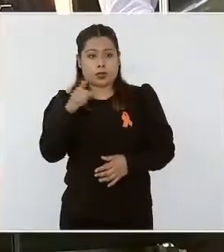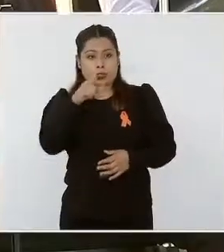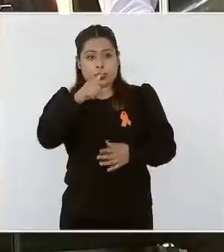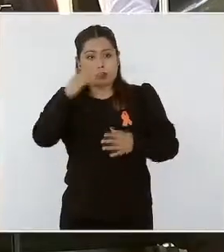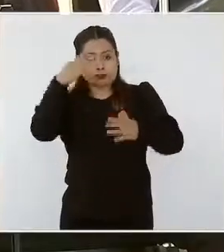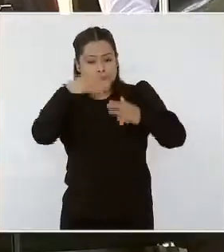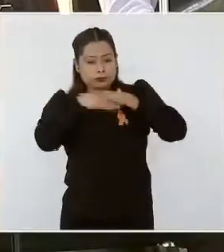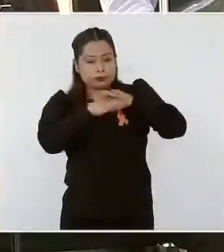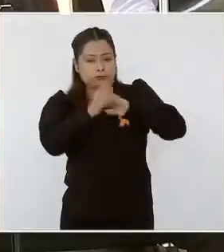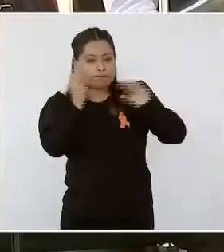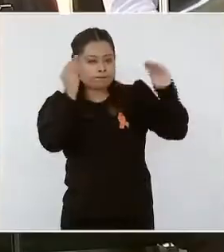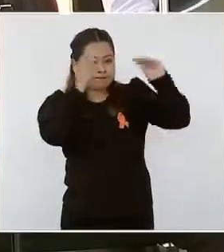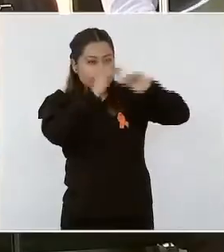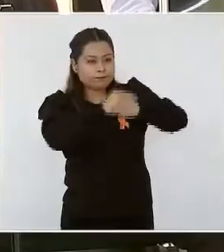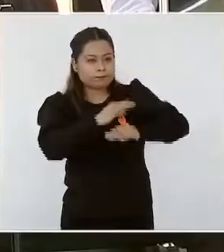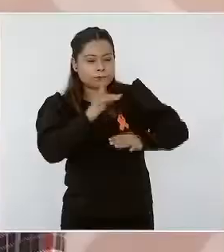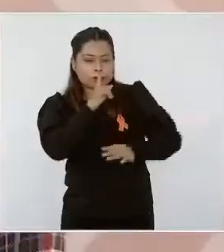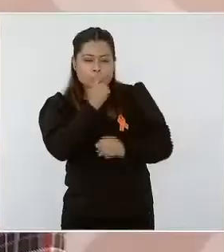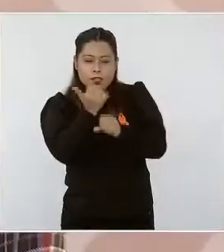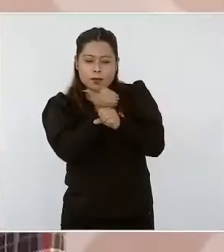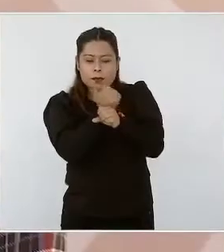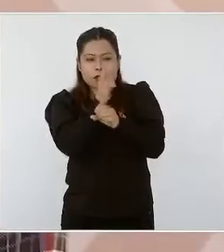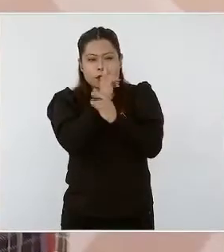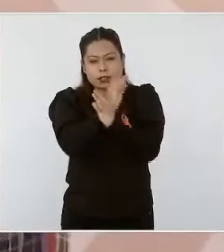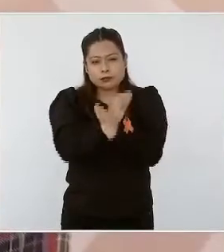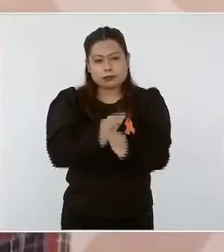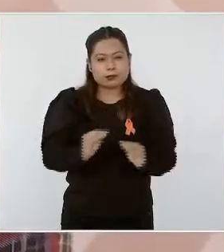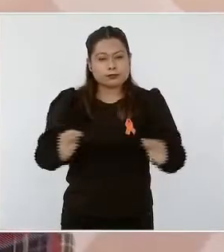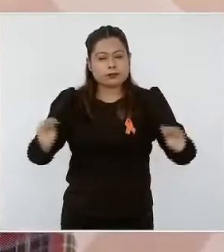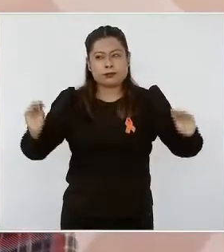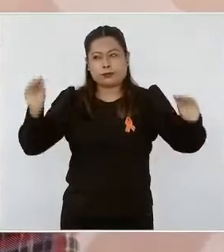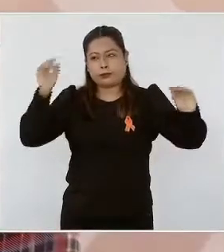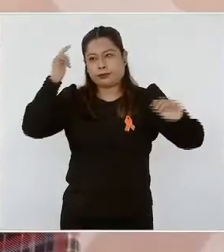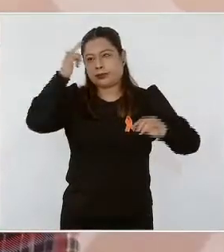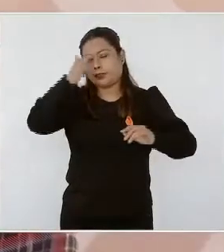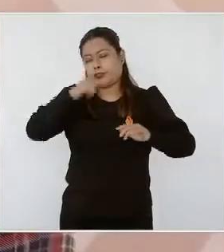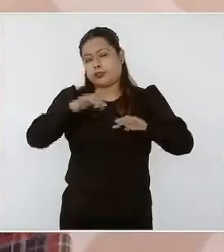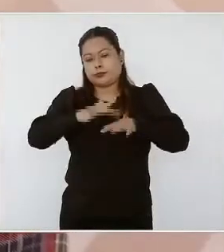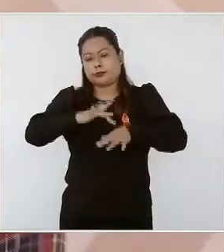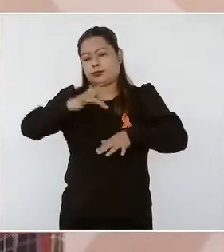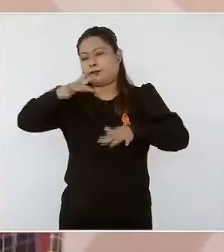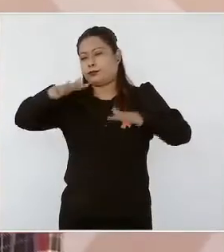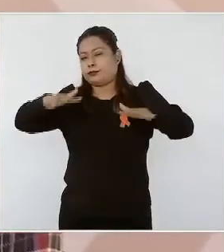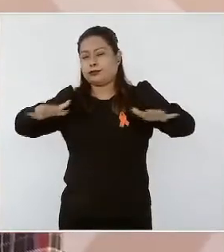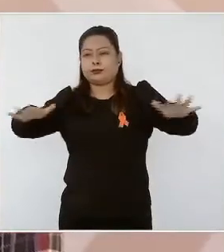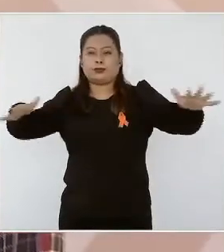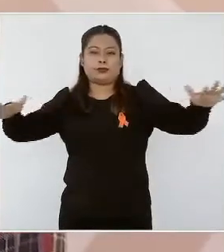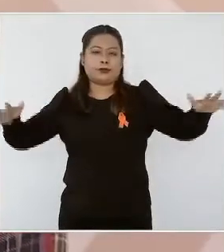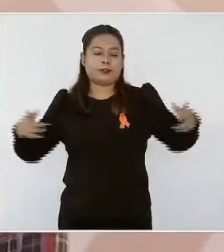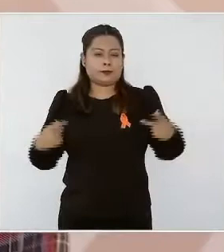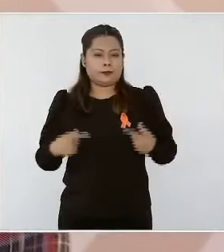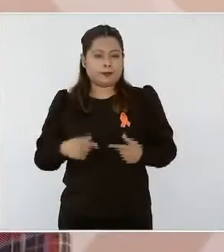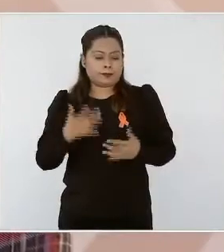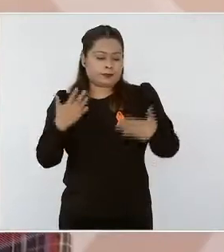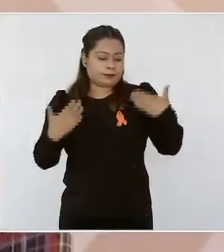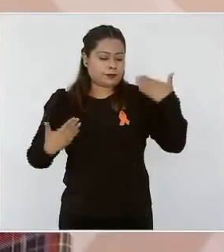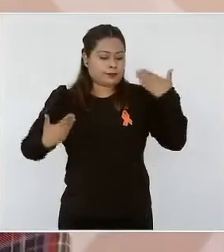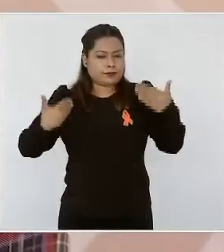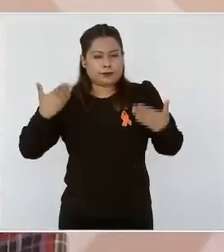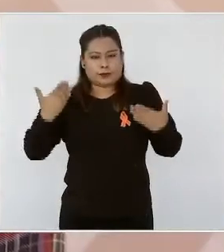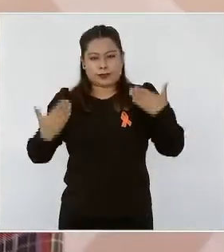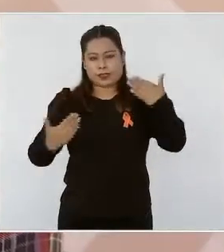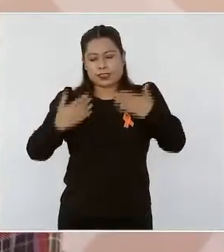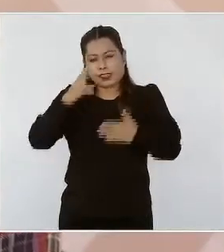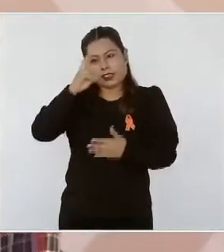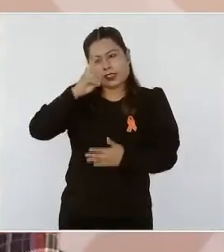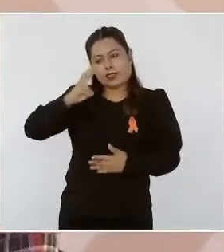ocultado, vistes de un amarillo silencioso y al anochecer brindas serenidad a la existencia. Llenas de alegría al viajero